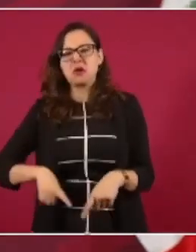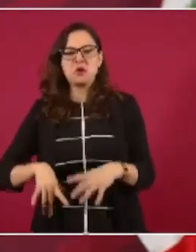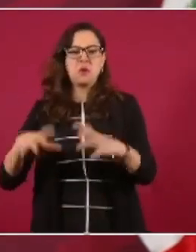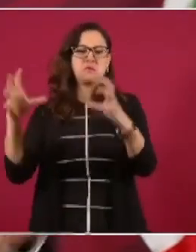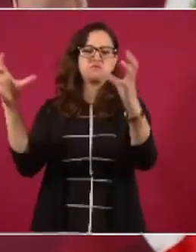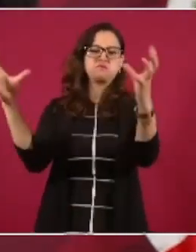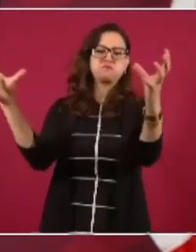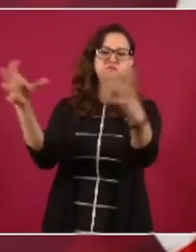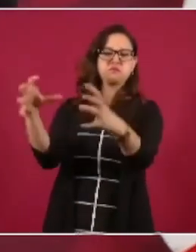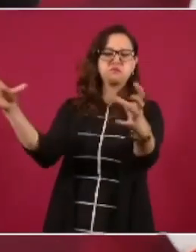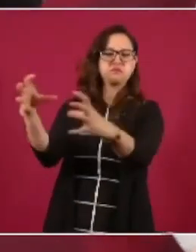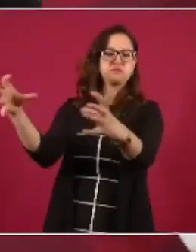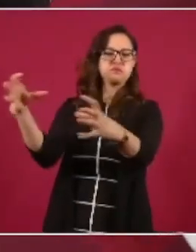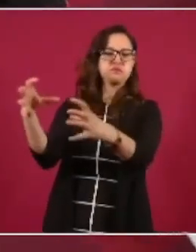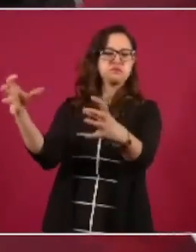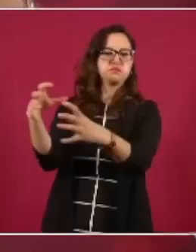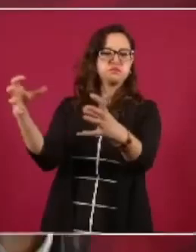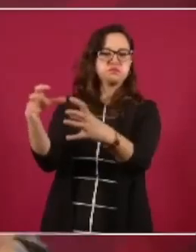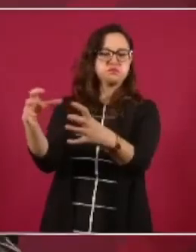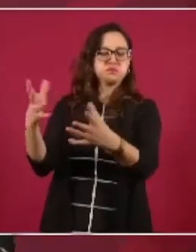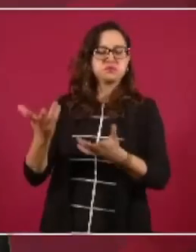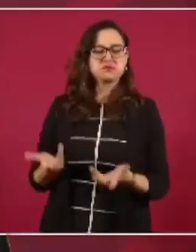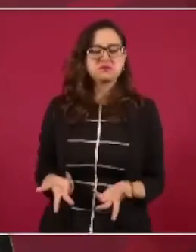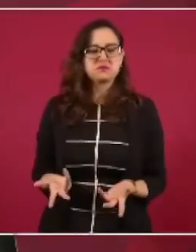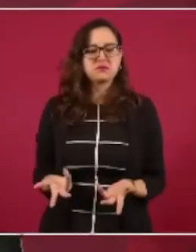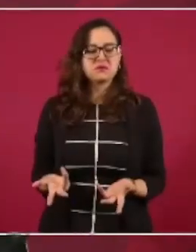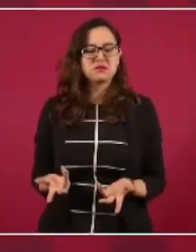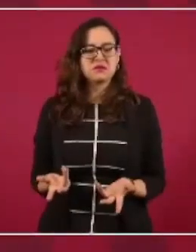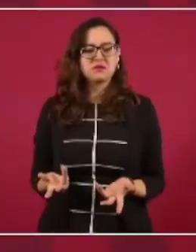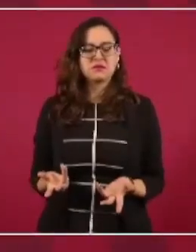Es un pleito que se